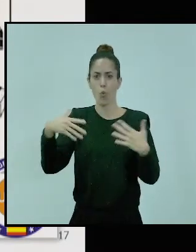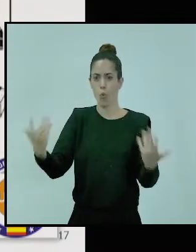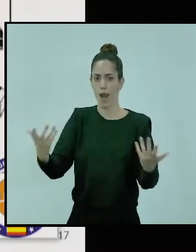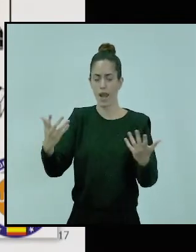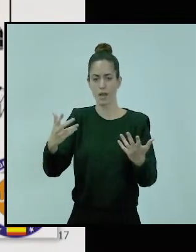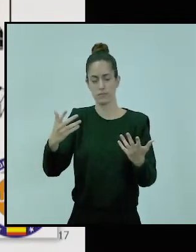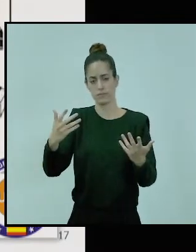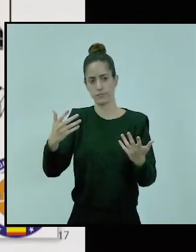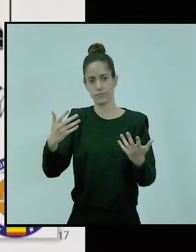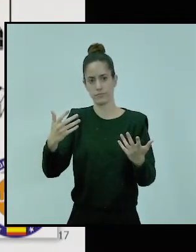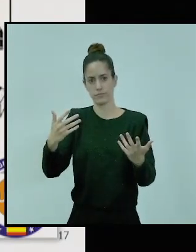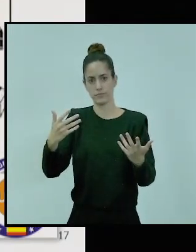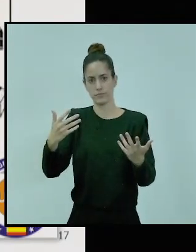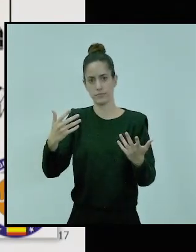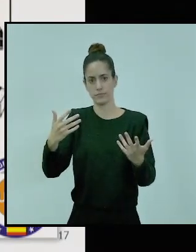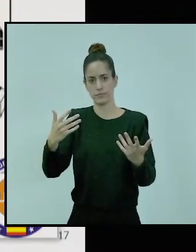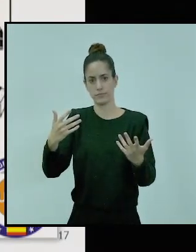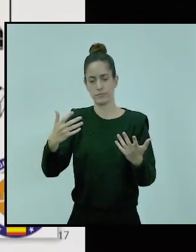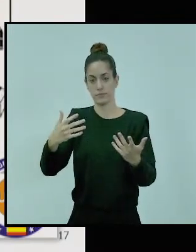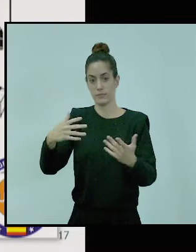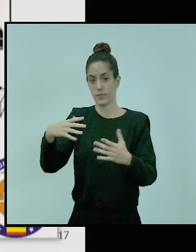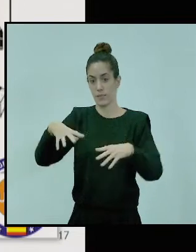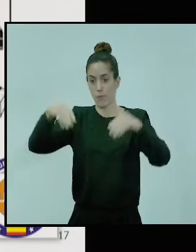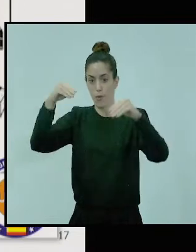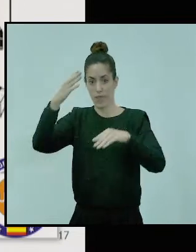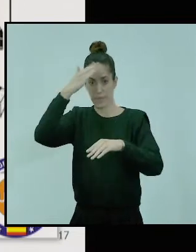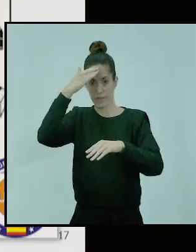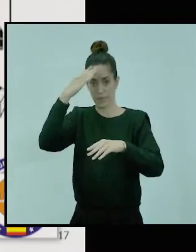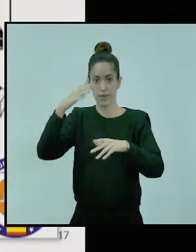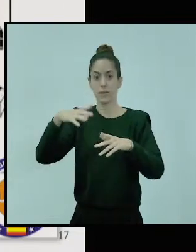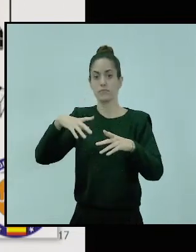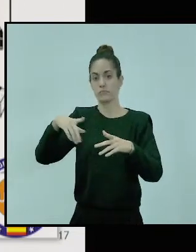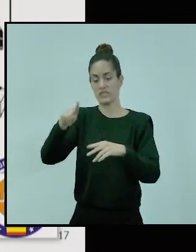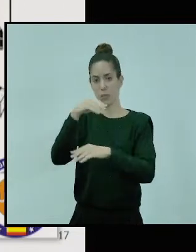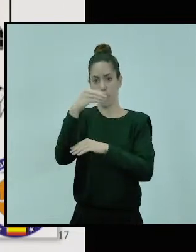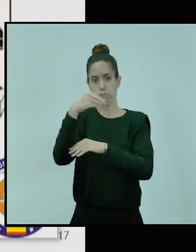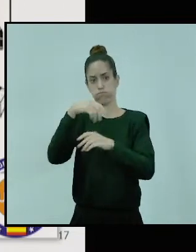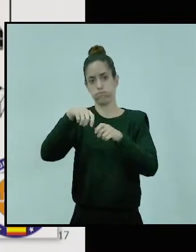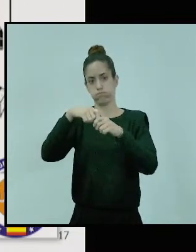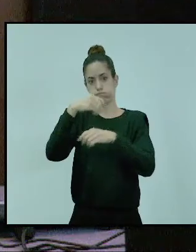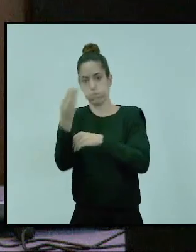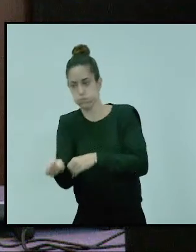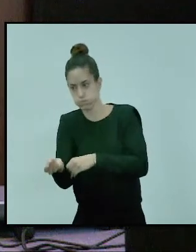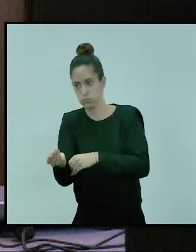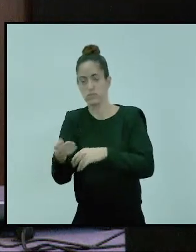la caída de la dovela principal en los arcos. Y esto vamos a ver varios